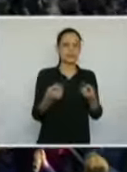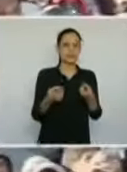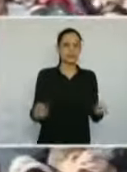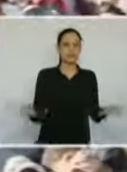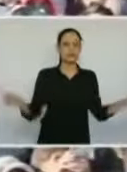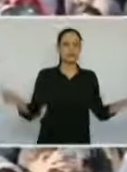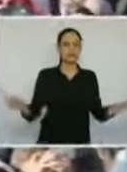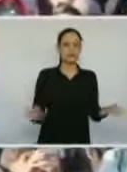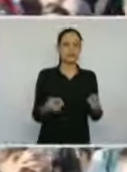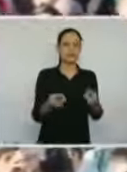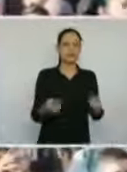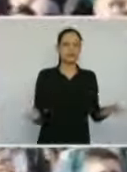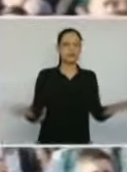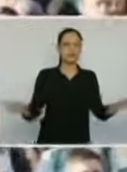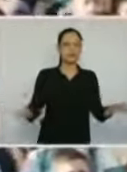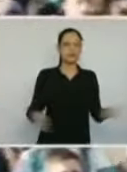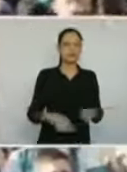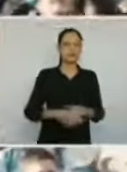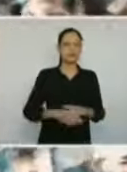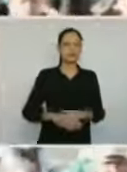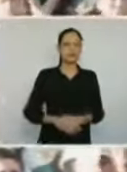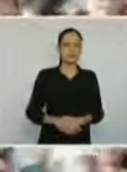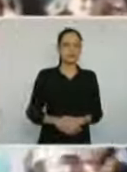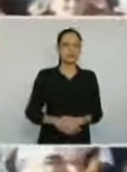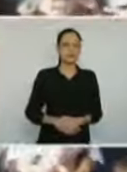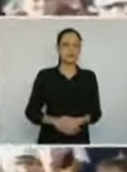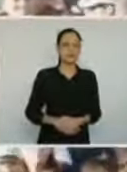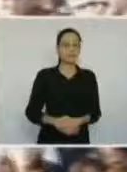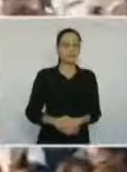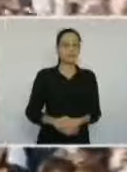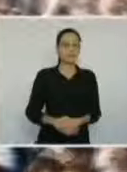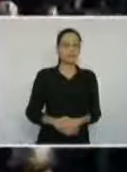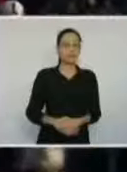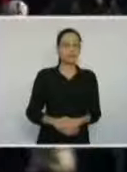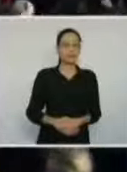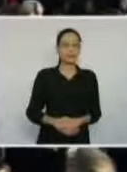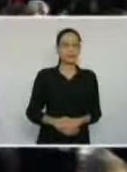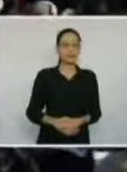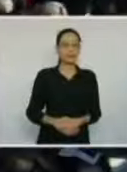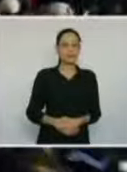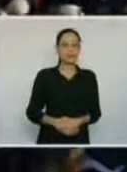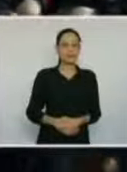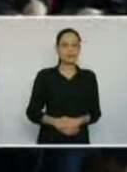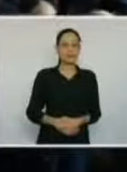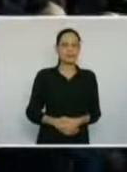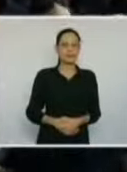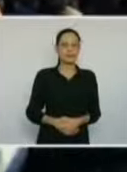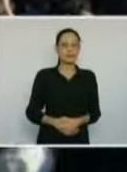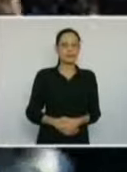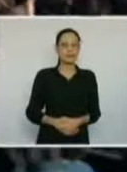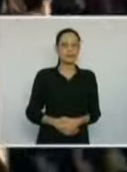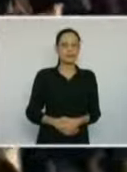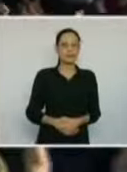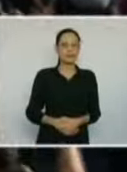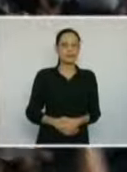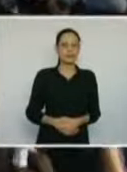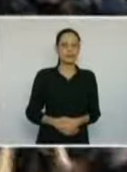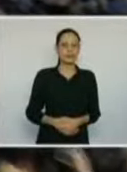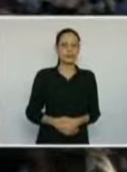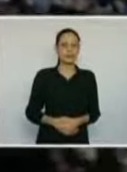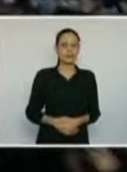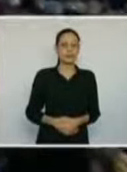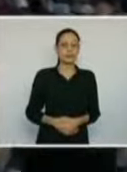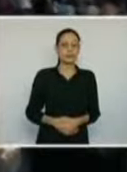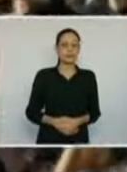Yo me cansé de hacer móviles con empresas donde tenían... Te mostraron, esta máquina está parada porque falta una tuerca. No la podías importar. Bueno, es que